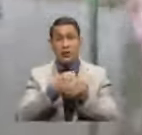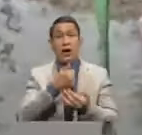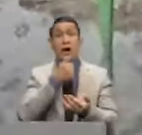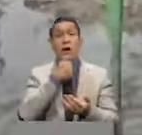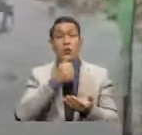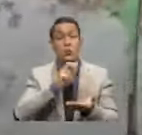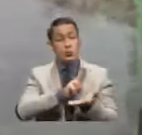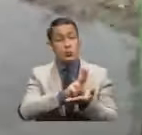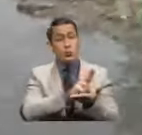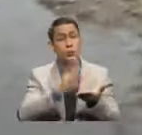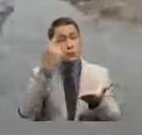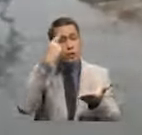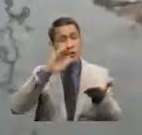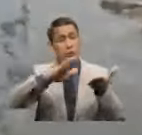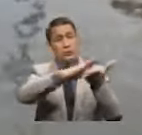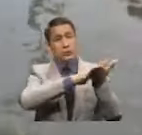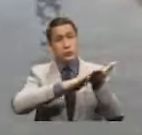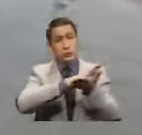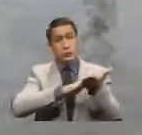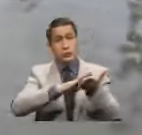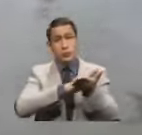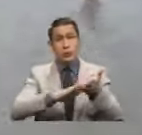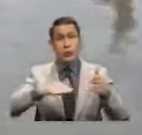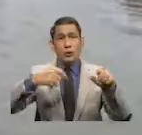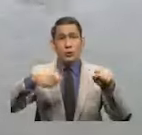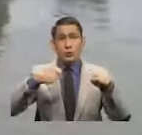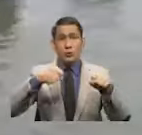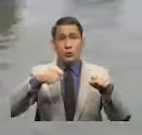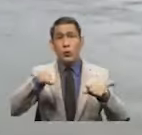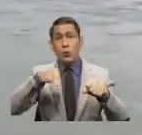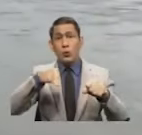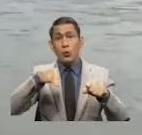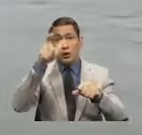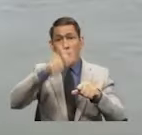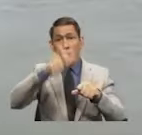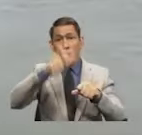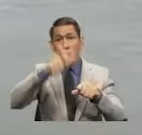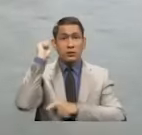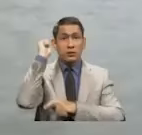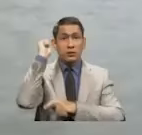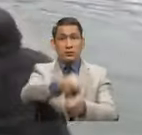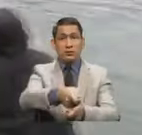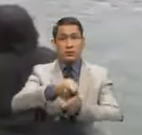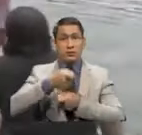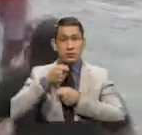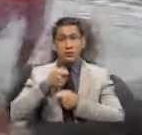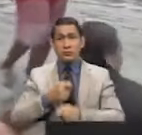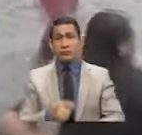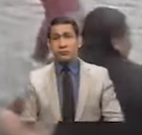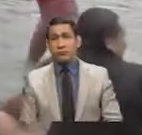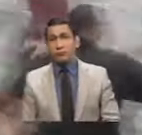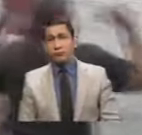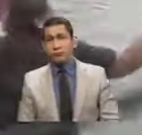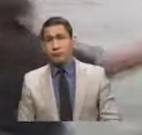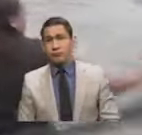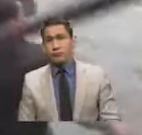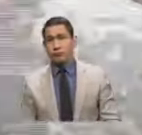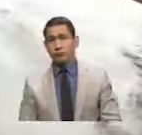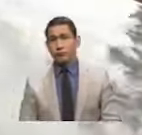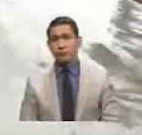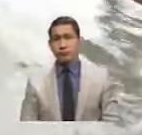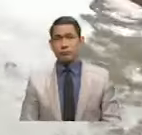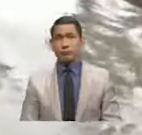personas para salir, otras personas están pescando. Ahí cogió algo. ¿Todo bien? ¿Qué está haciendo? Cogiéndome la colina